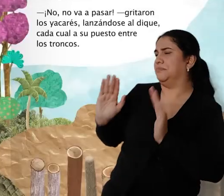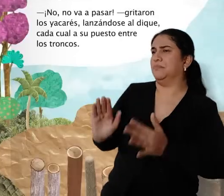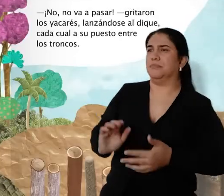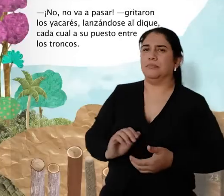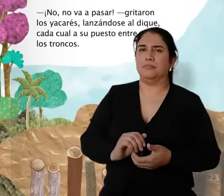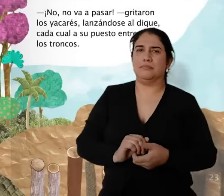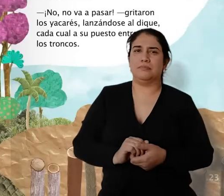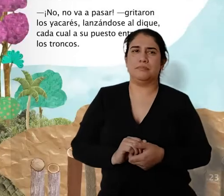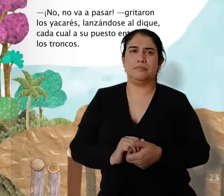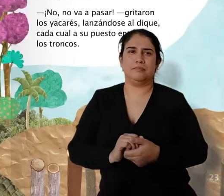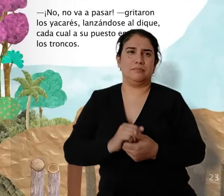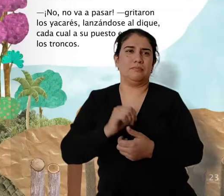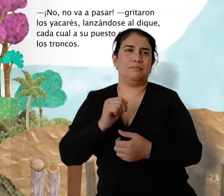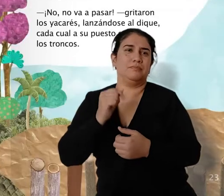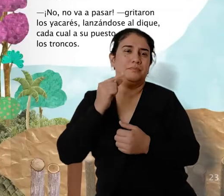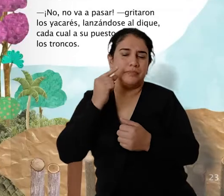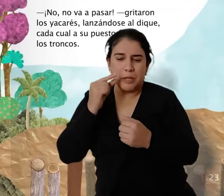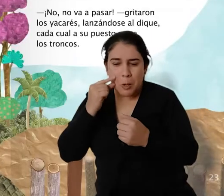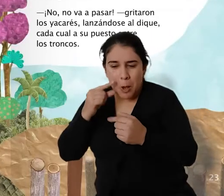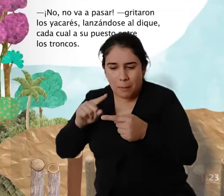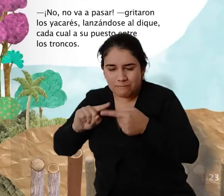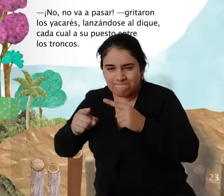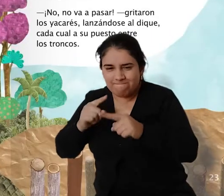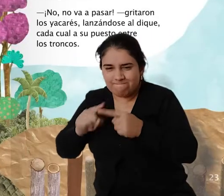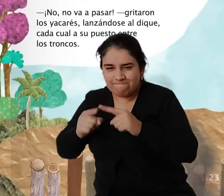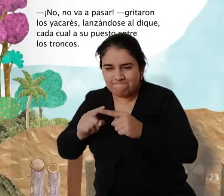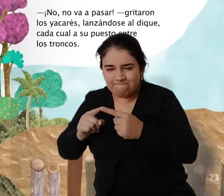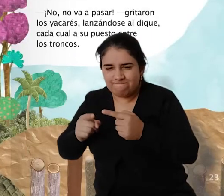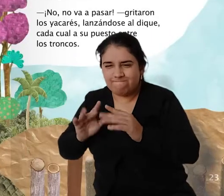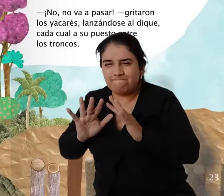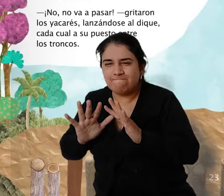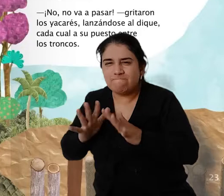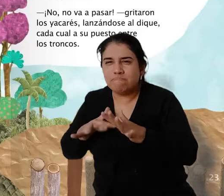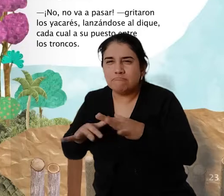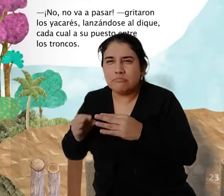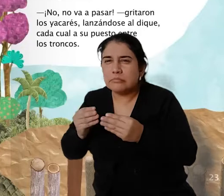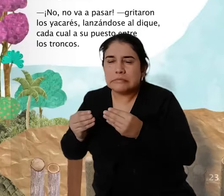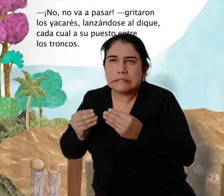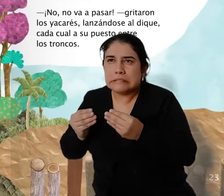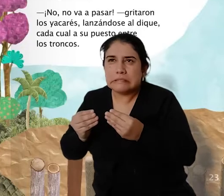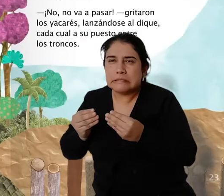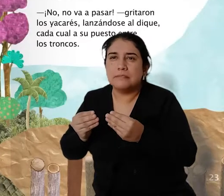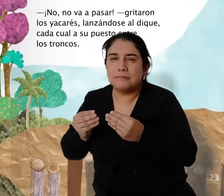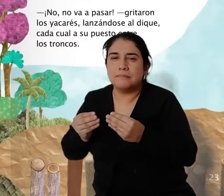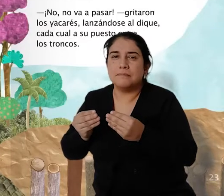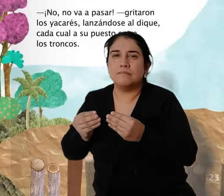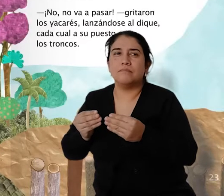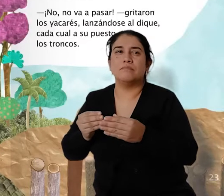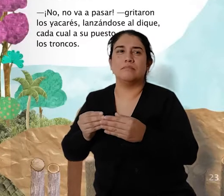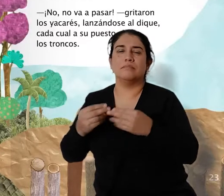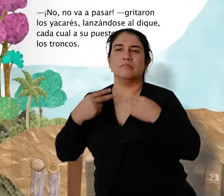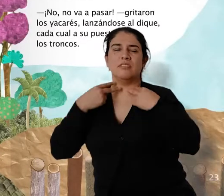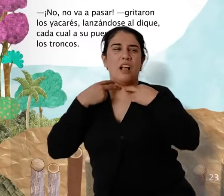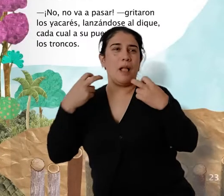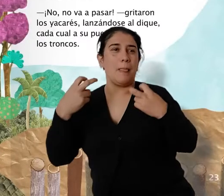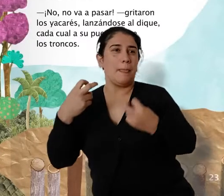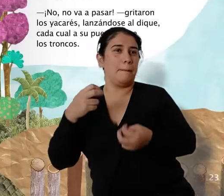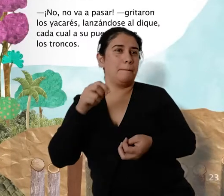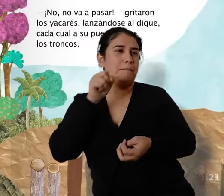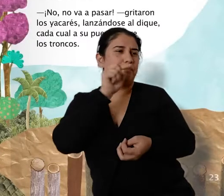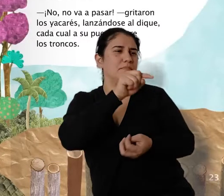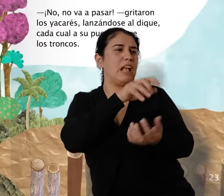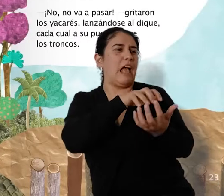Los hombres del bote hablaron un rato en voz baja entre ellos y gritaron después. ¡Yacarés! ¿Qué